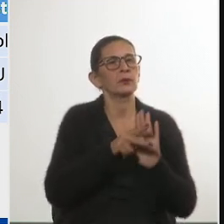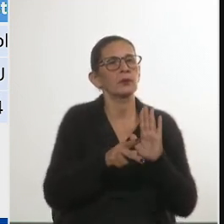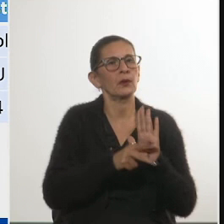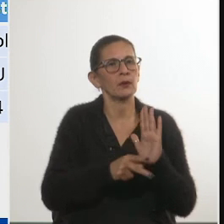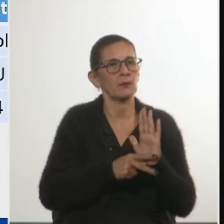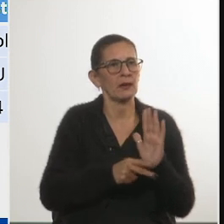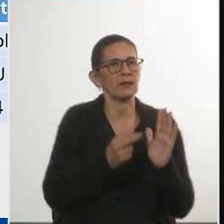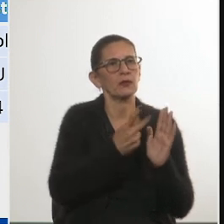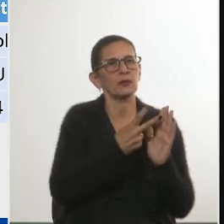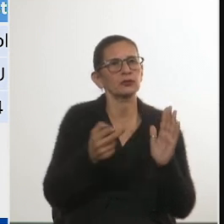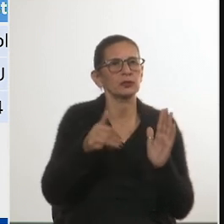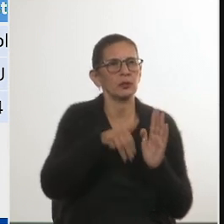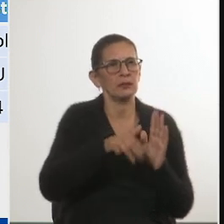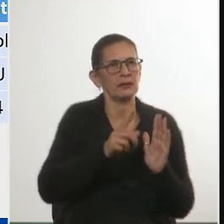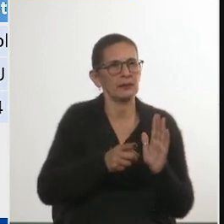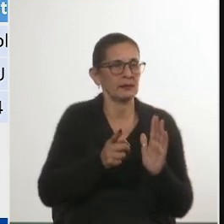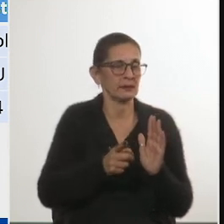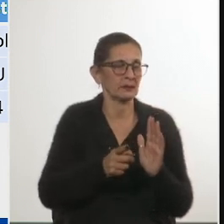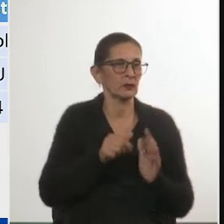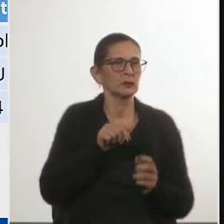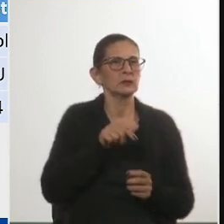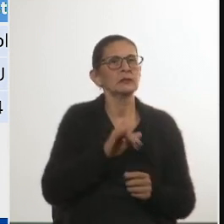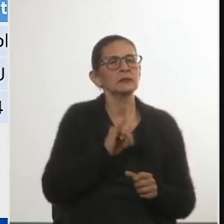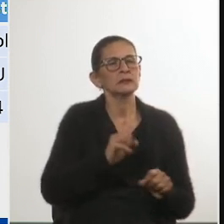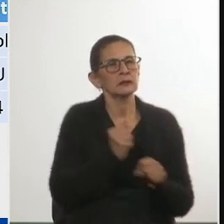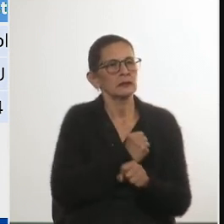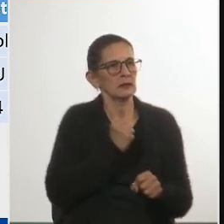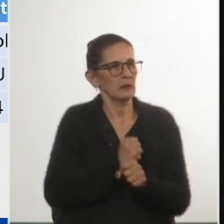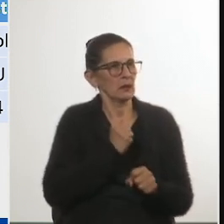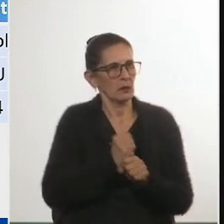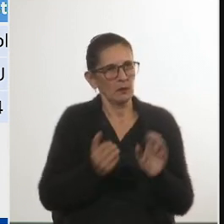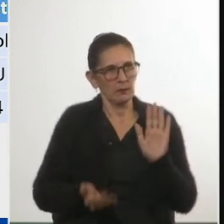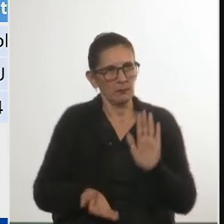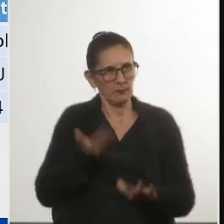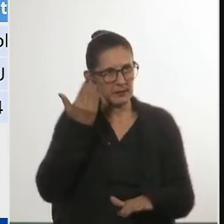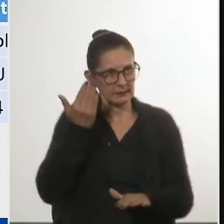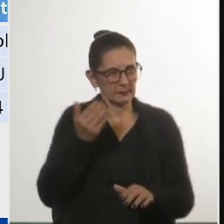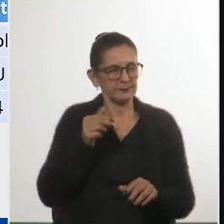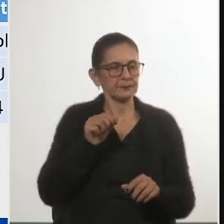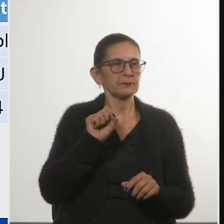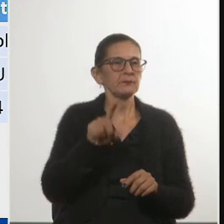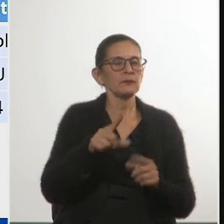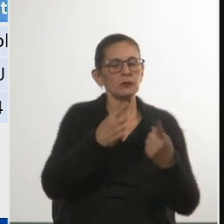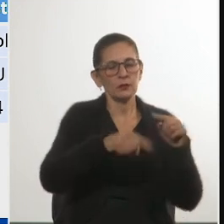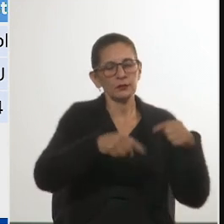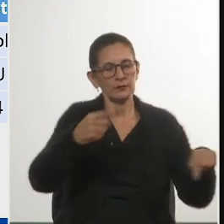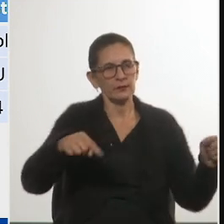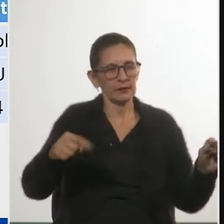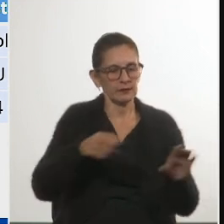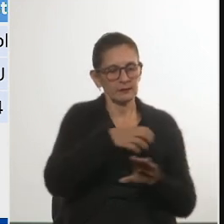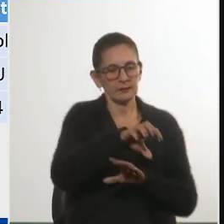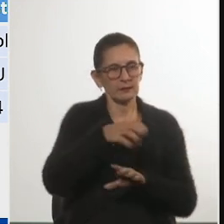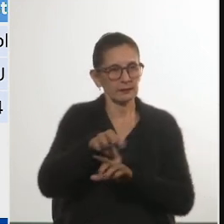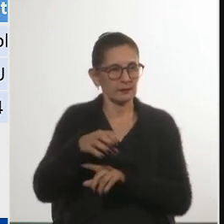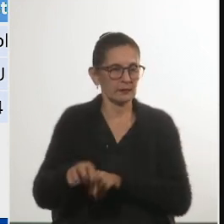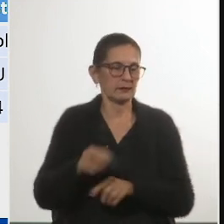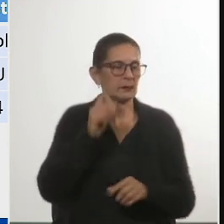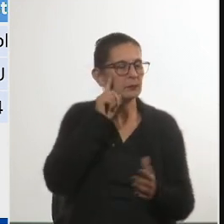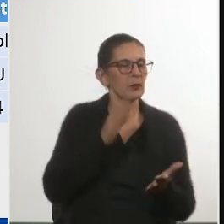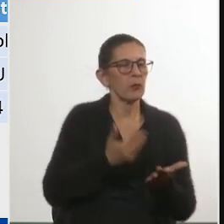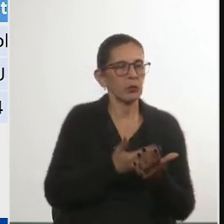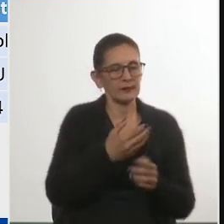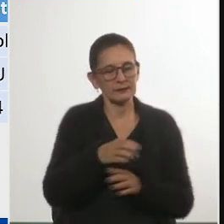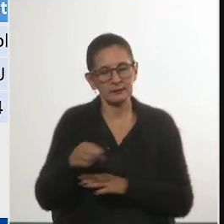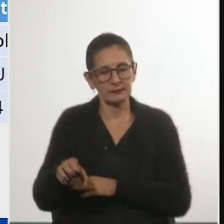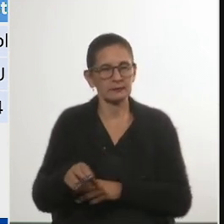200 miligramos por mililitro. Sin embargo, se trabajó fuertemente con URSEA, con las distintas actas, diferentes